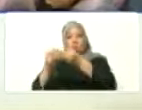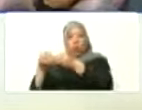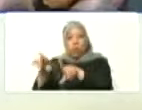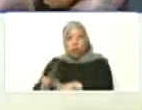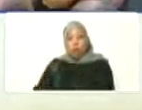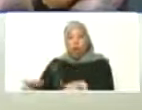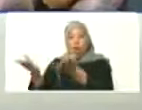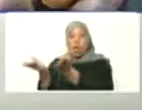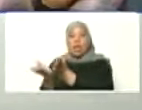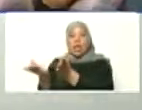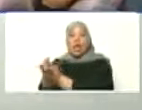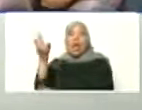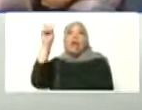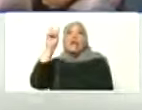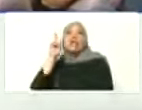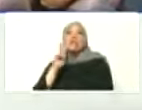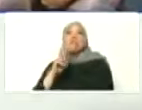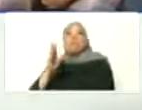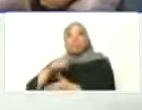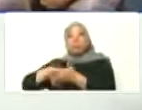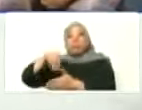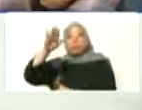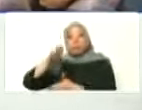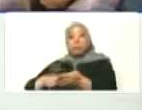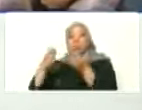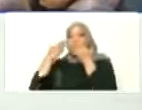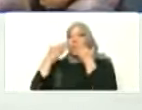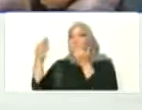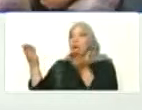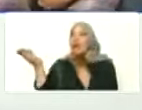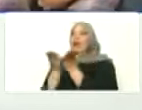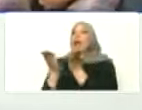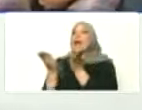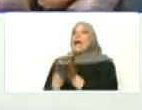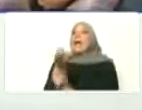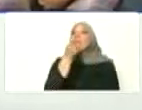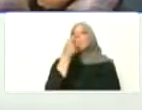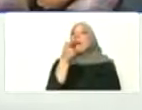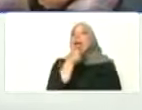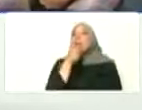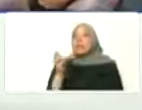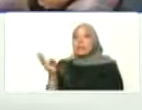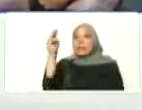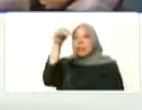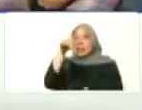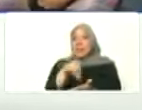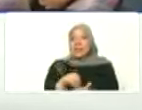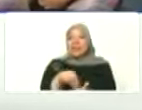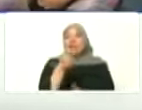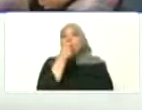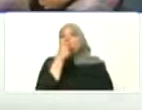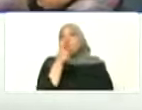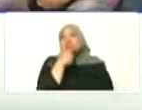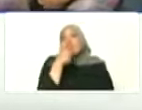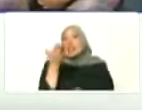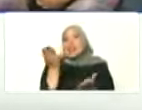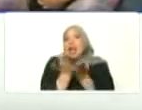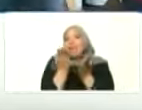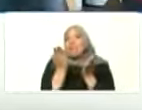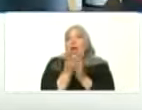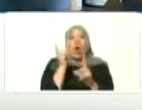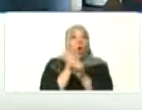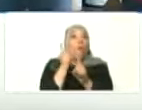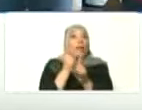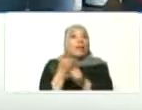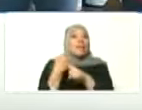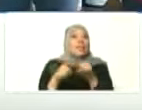a limpiarla, a pintarla, y nos dijeron, mira Héctor, nuestra escuela va a ser la más bonita de Miranda. Ha nacido una bonita competencia entre